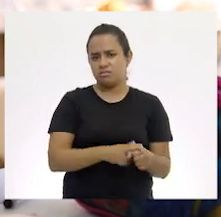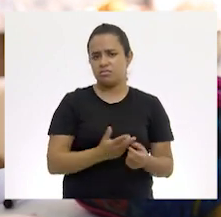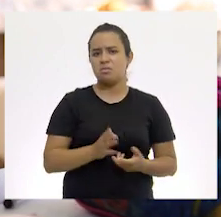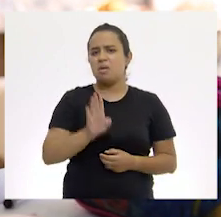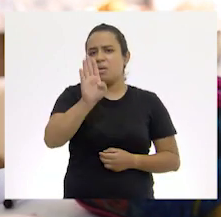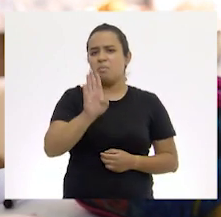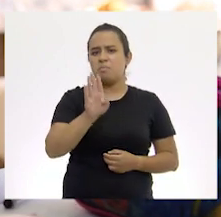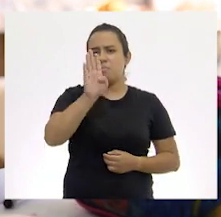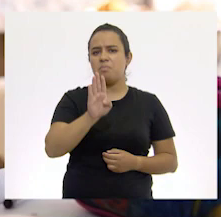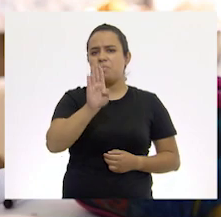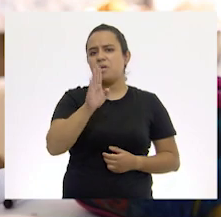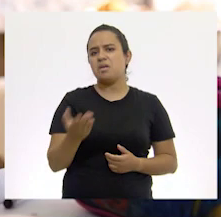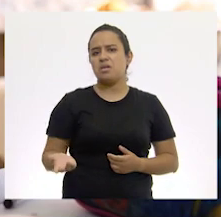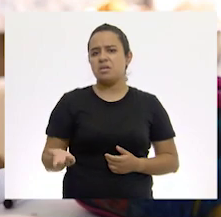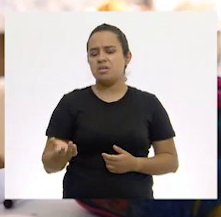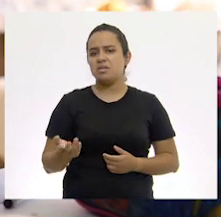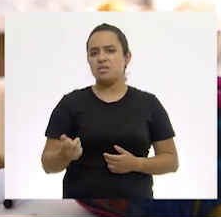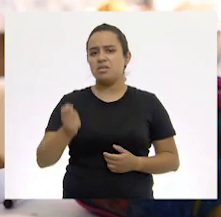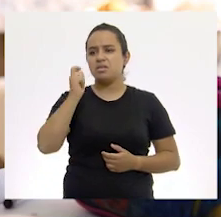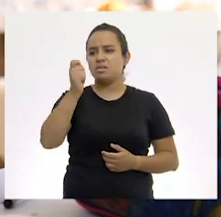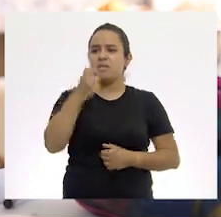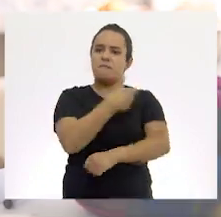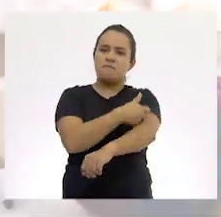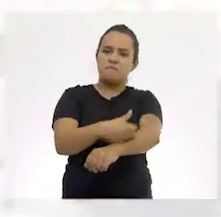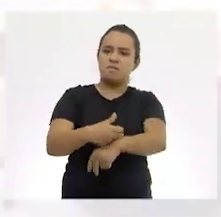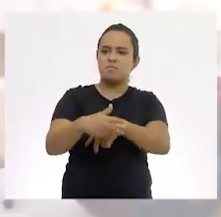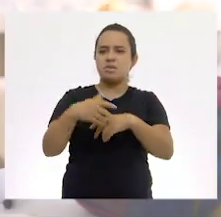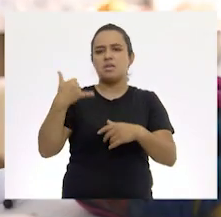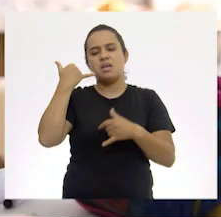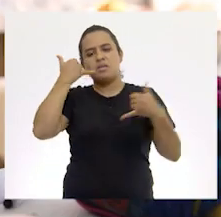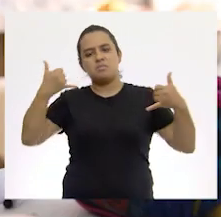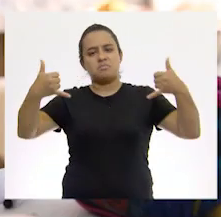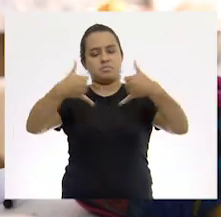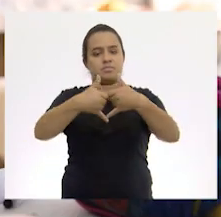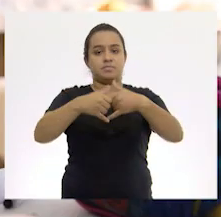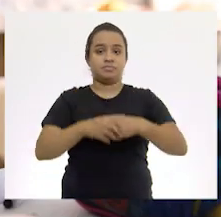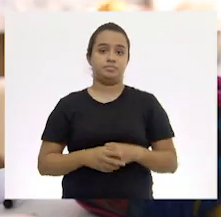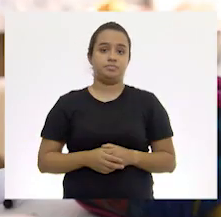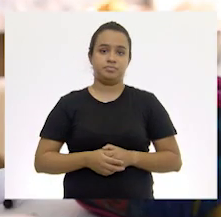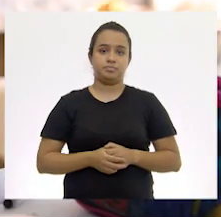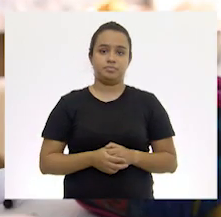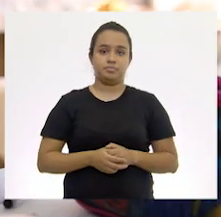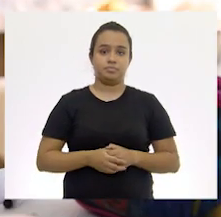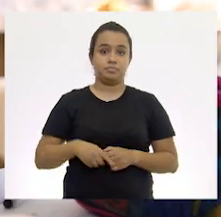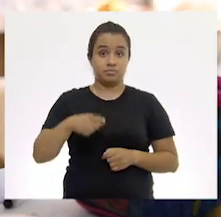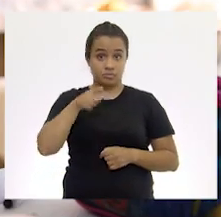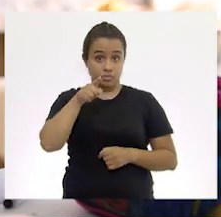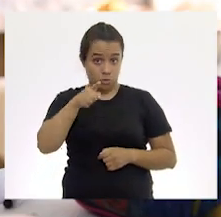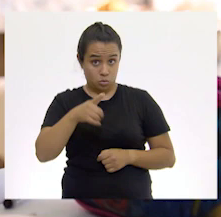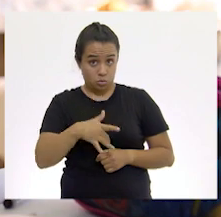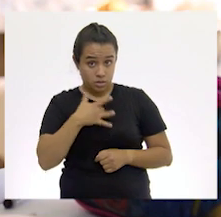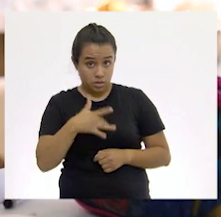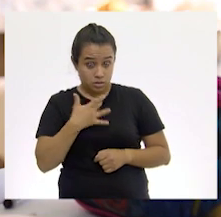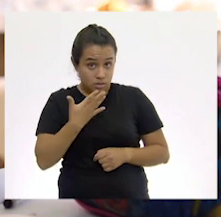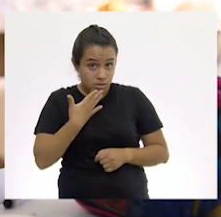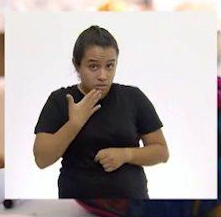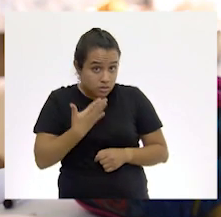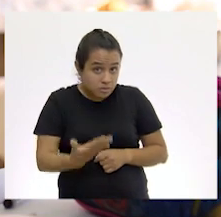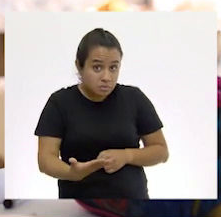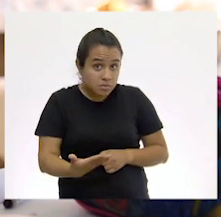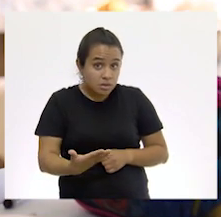si estuvieras en una llamada con tu familia. Me dicen, ¿te sientes bien